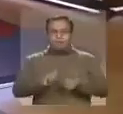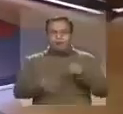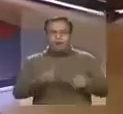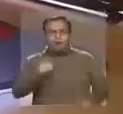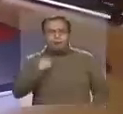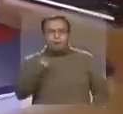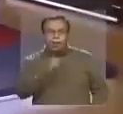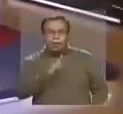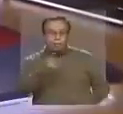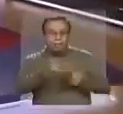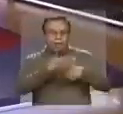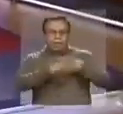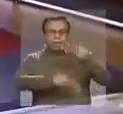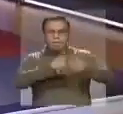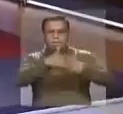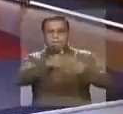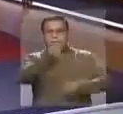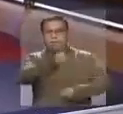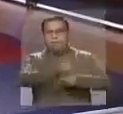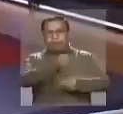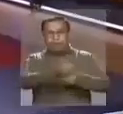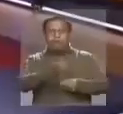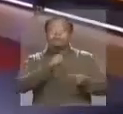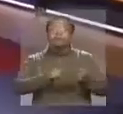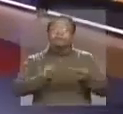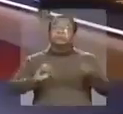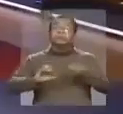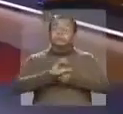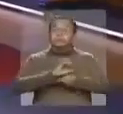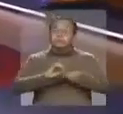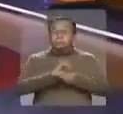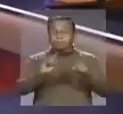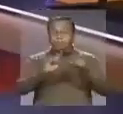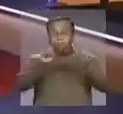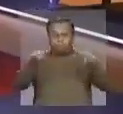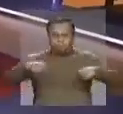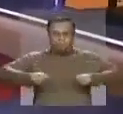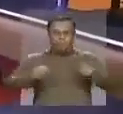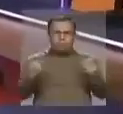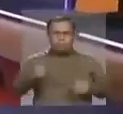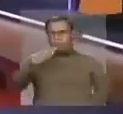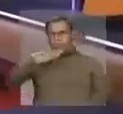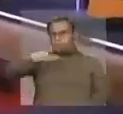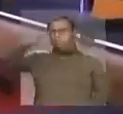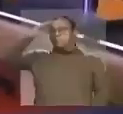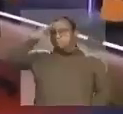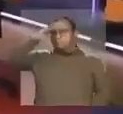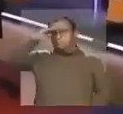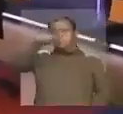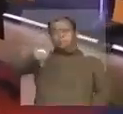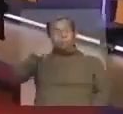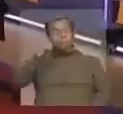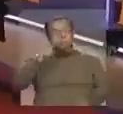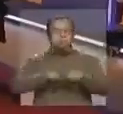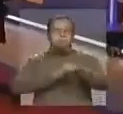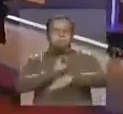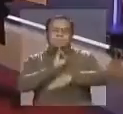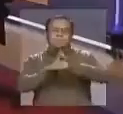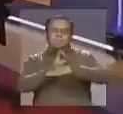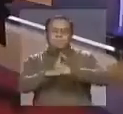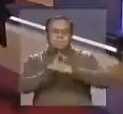institucional para poder hacer estos acompañamientos, y unas ciudades que también, no solo Bogotá, sino Medellín, que donde la institucionalidad